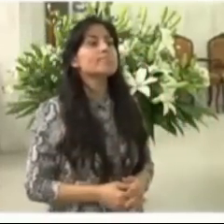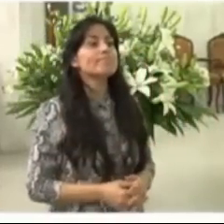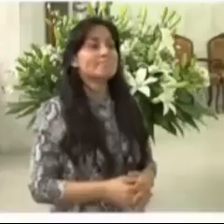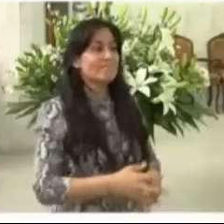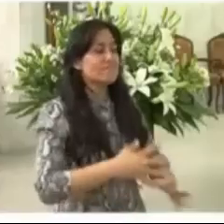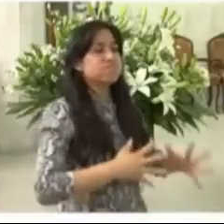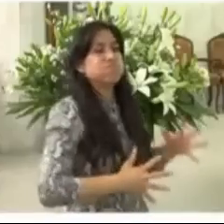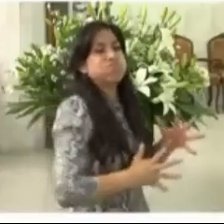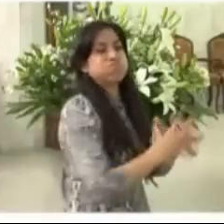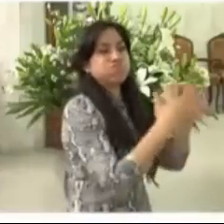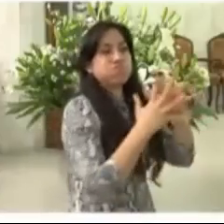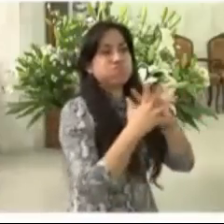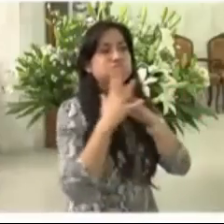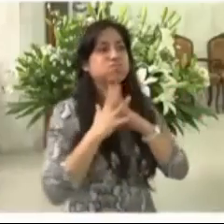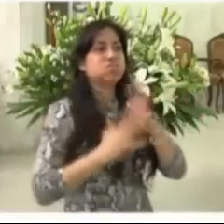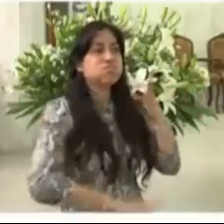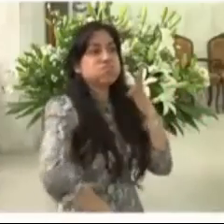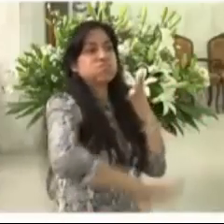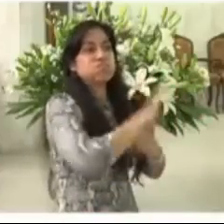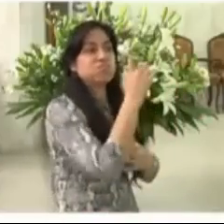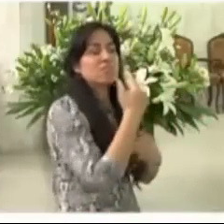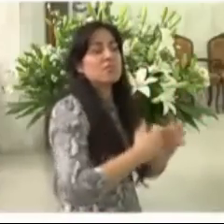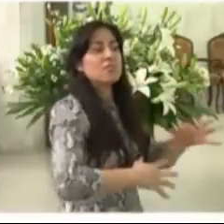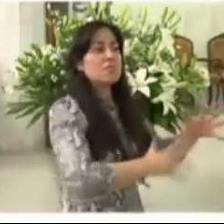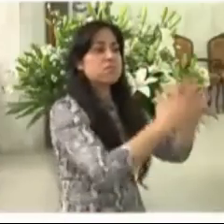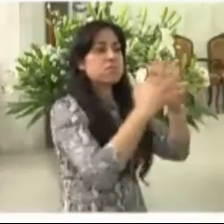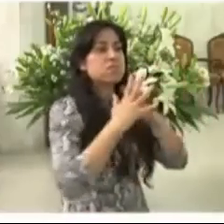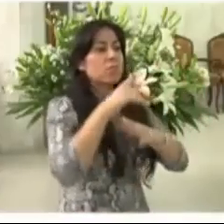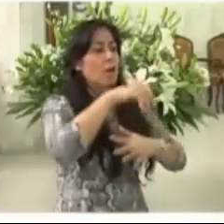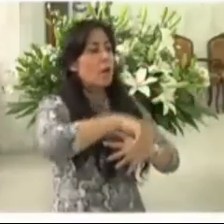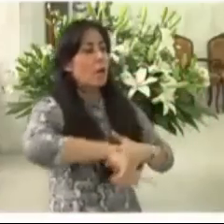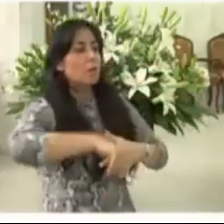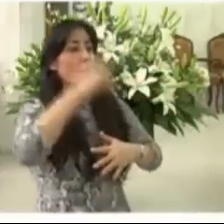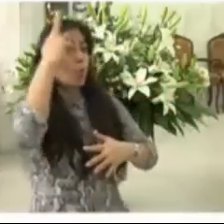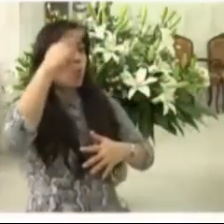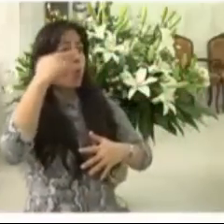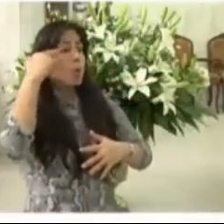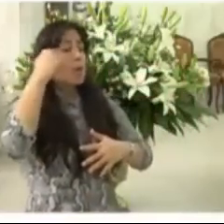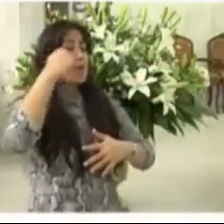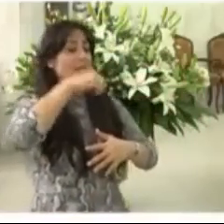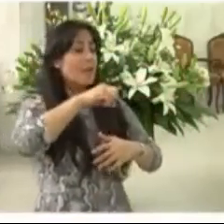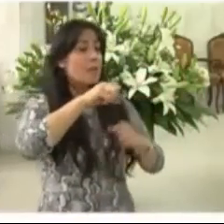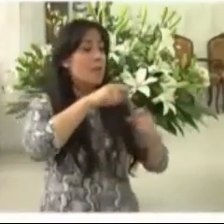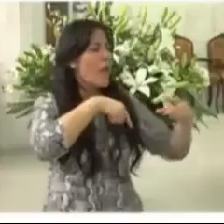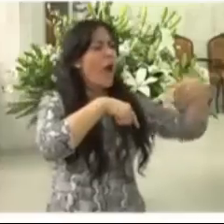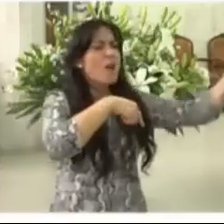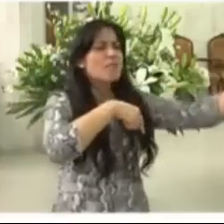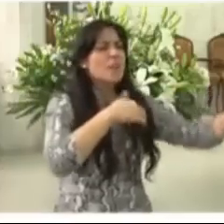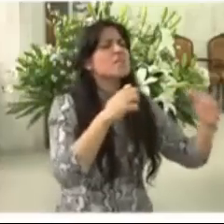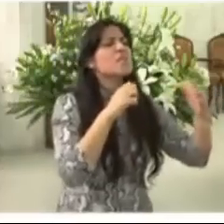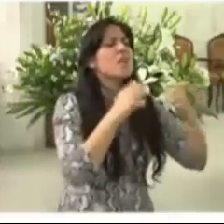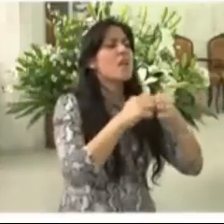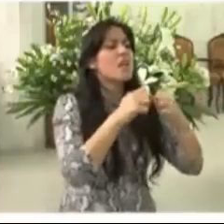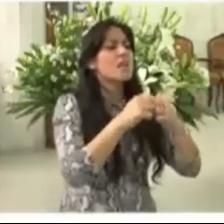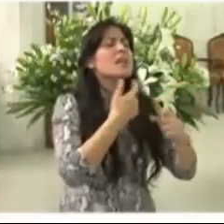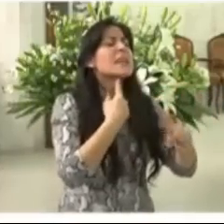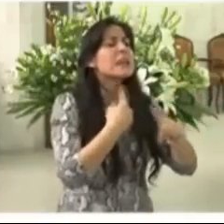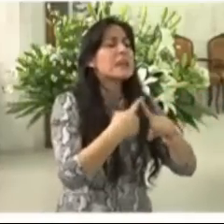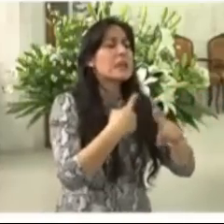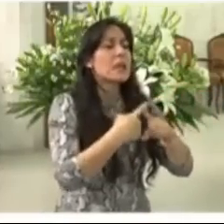Venían a pelear los reyes de Moab, de Amón, del monte de